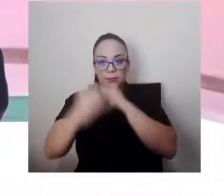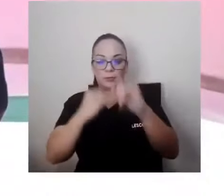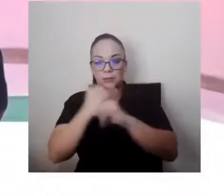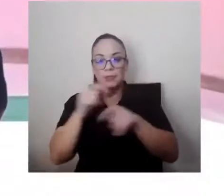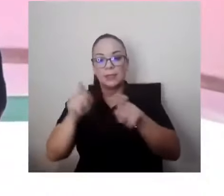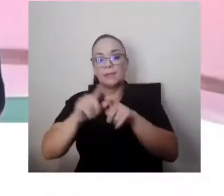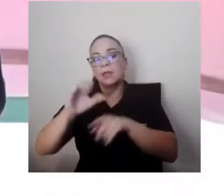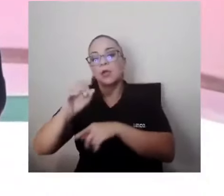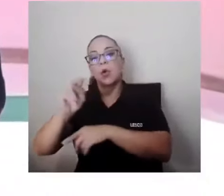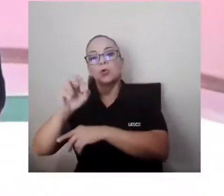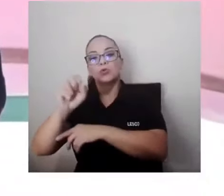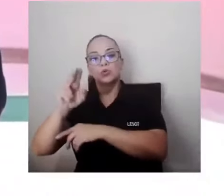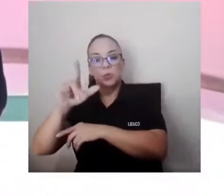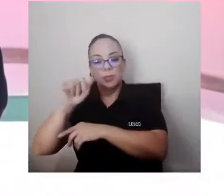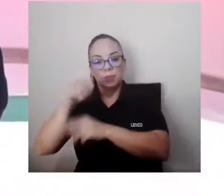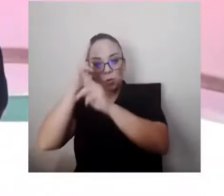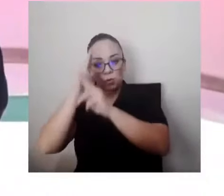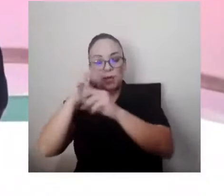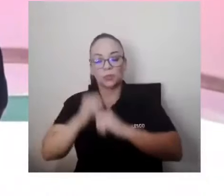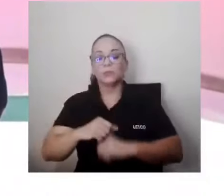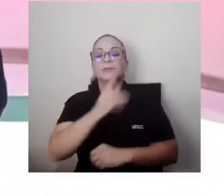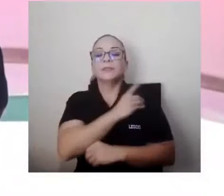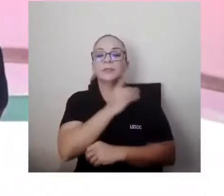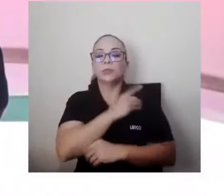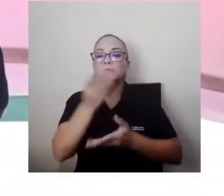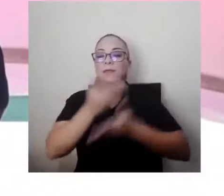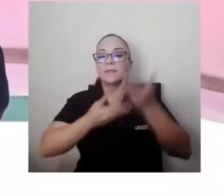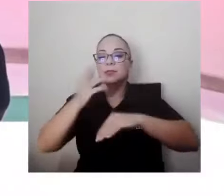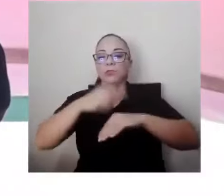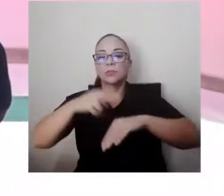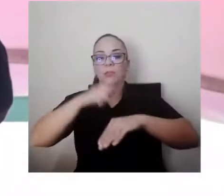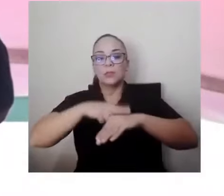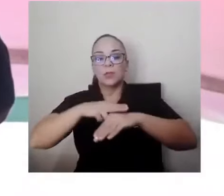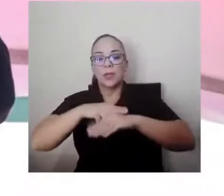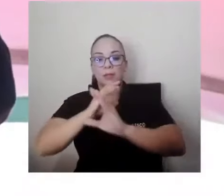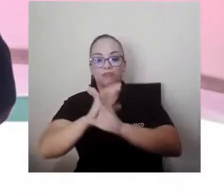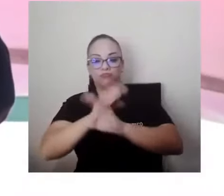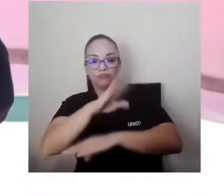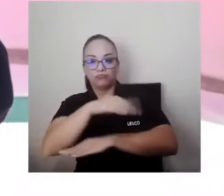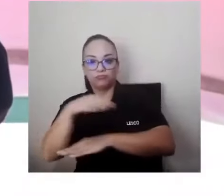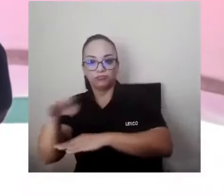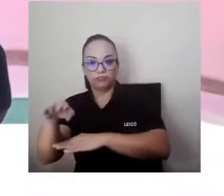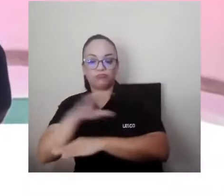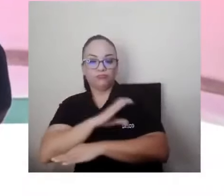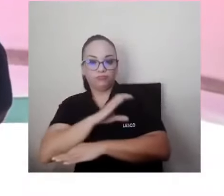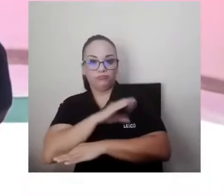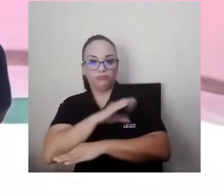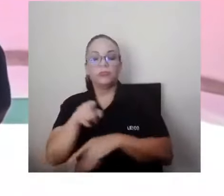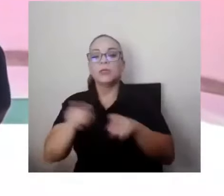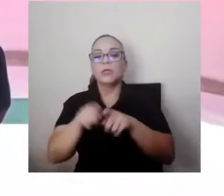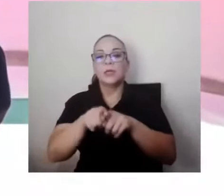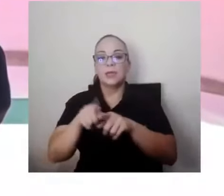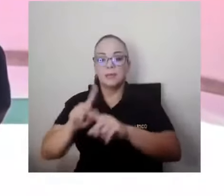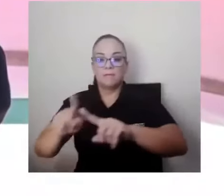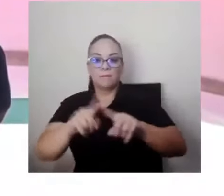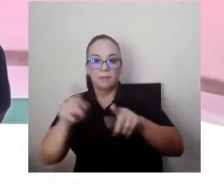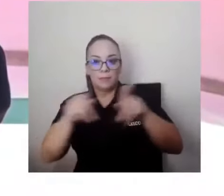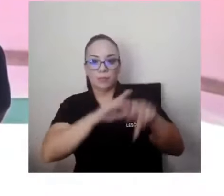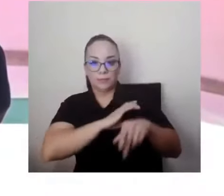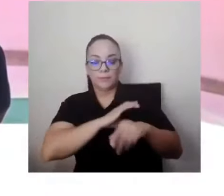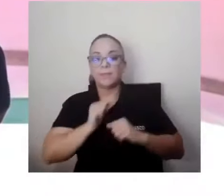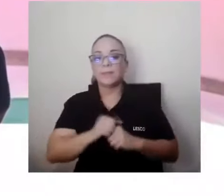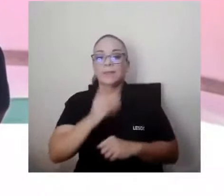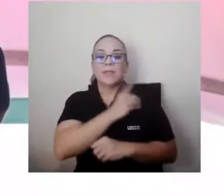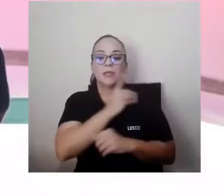honorarios, señor director del Servicio Nacional de Guardacostas y oficiales, señor director general de la Fuerza Pública